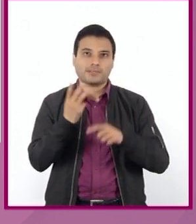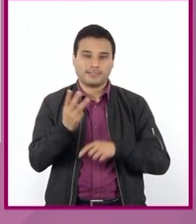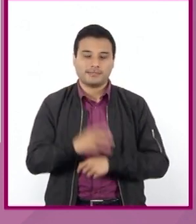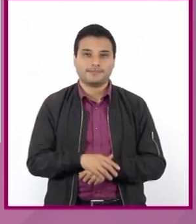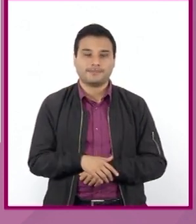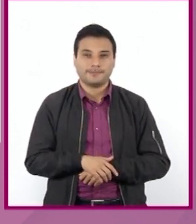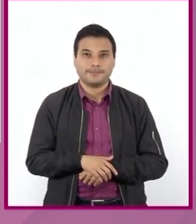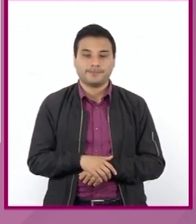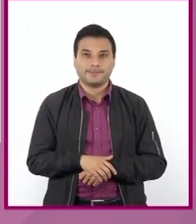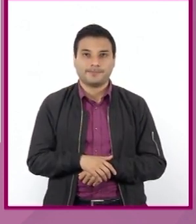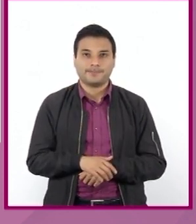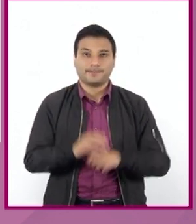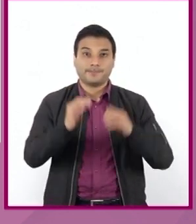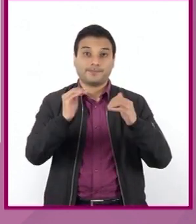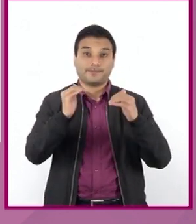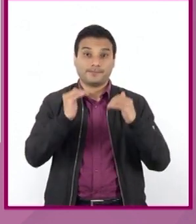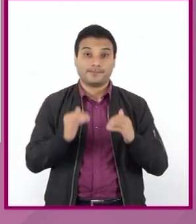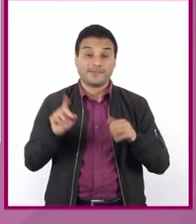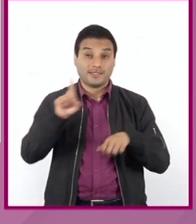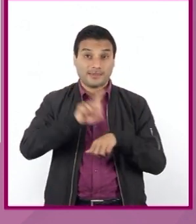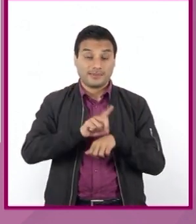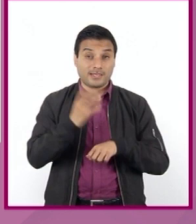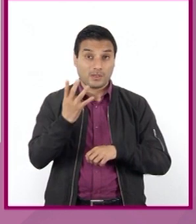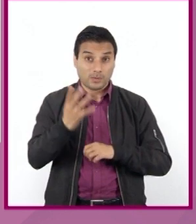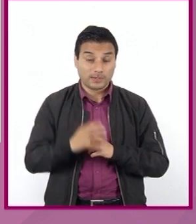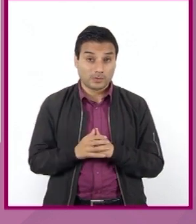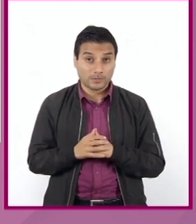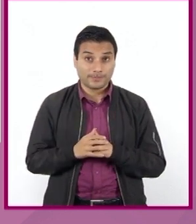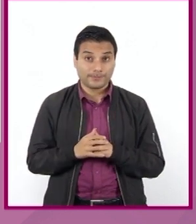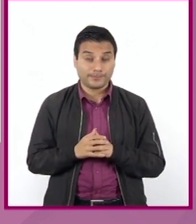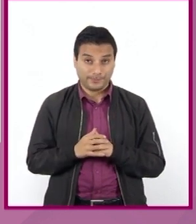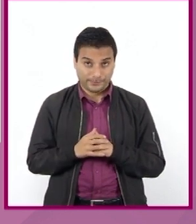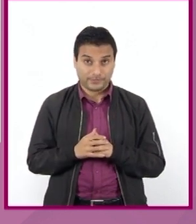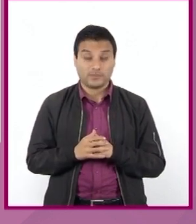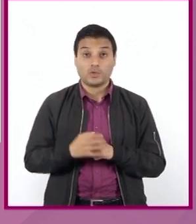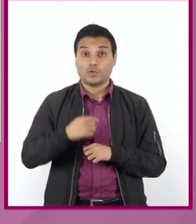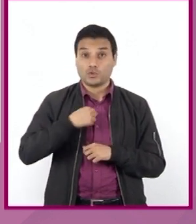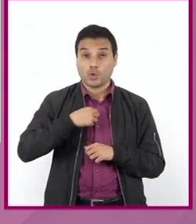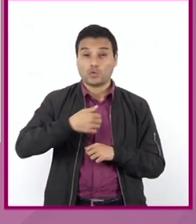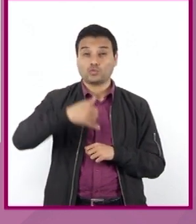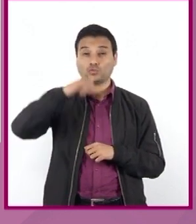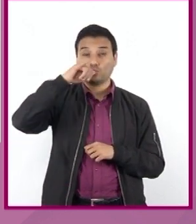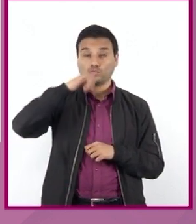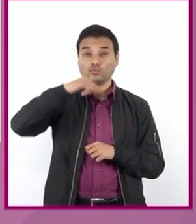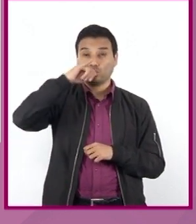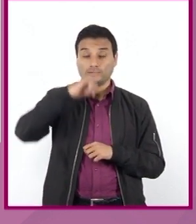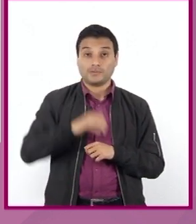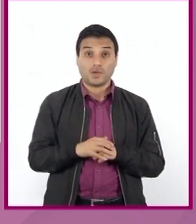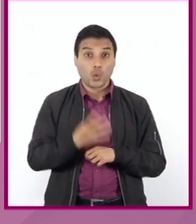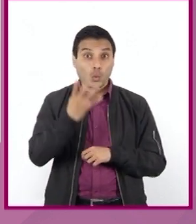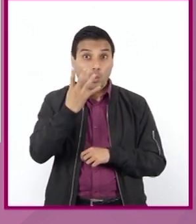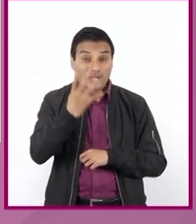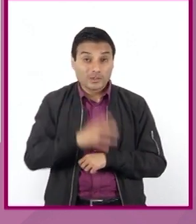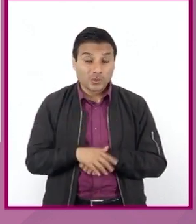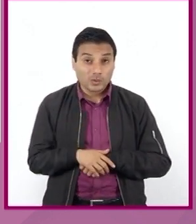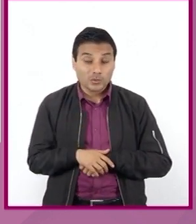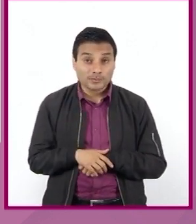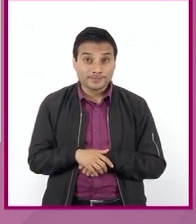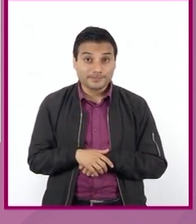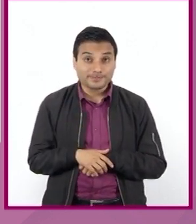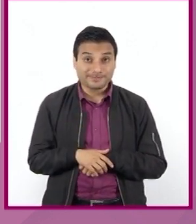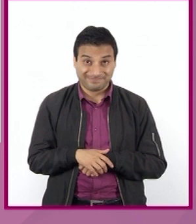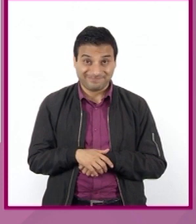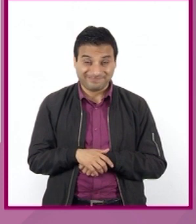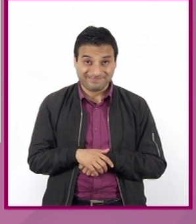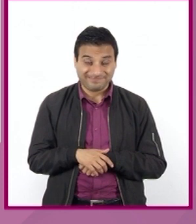azúcar. Si el día 4 se consume el cuádruple de la cantidad en mililitros de refresco que se